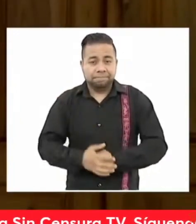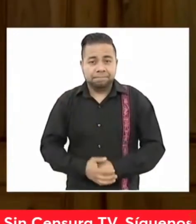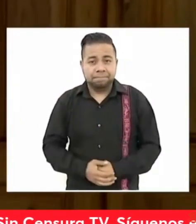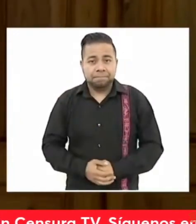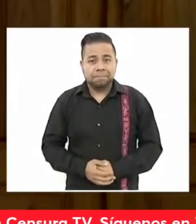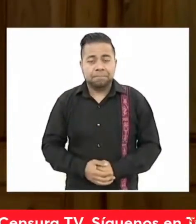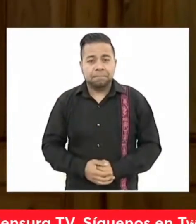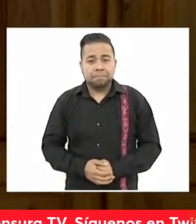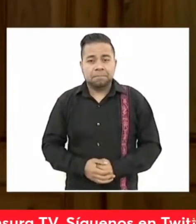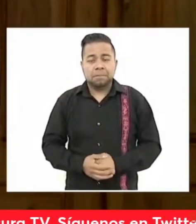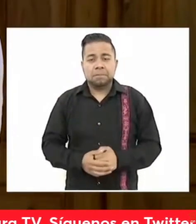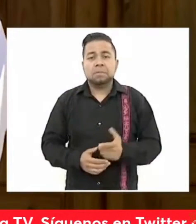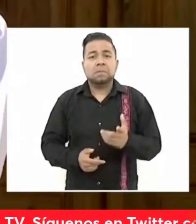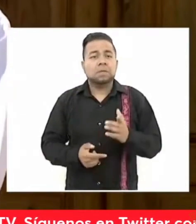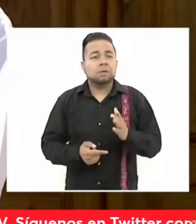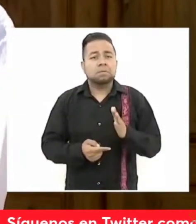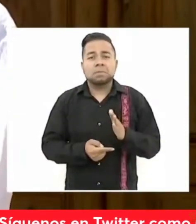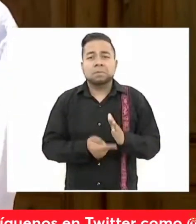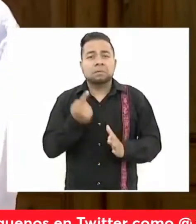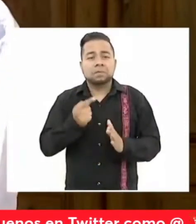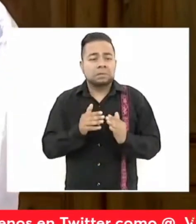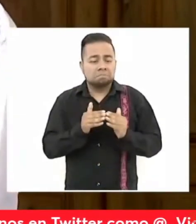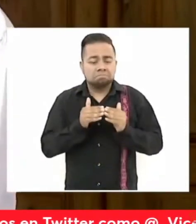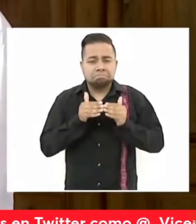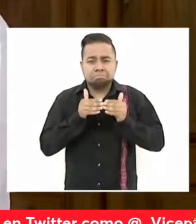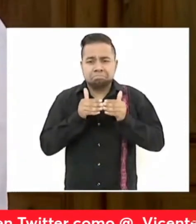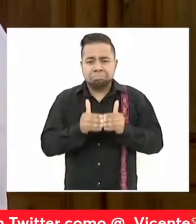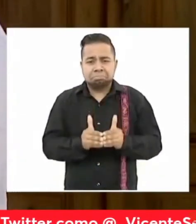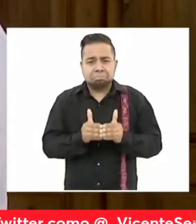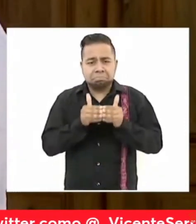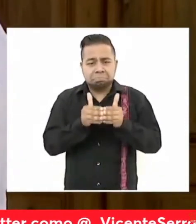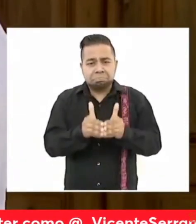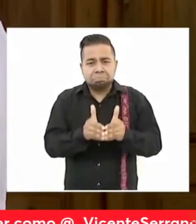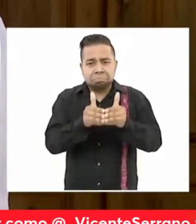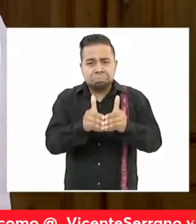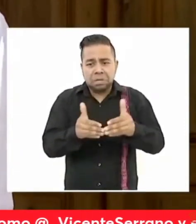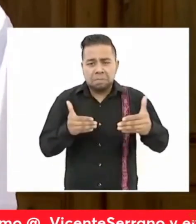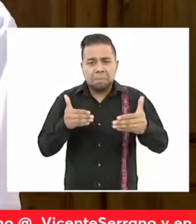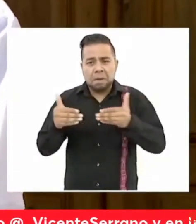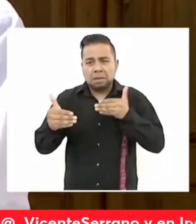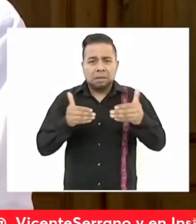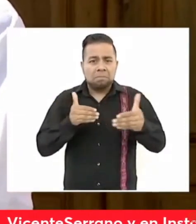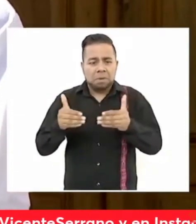El primer barco que atraviesa el canal de Panamá